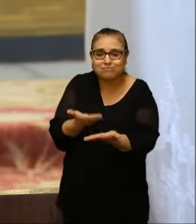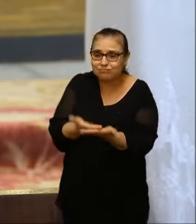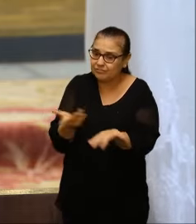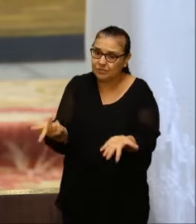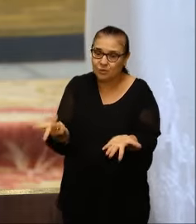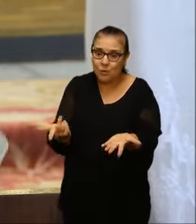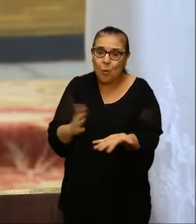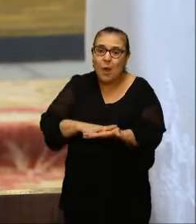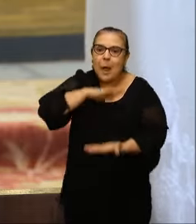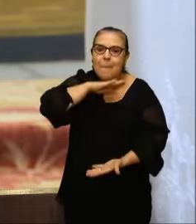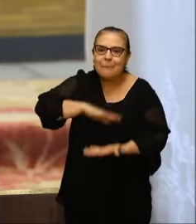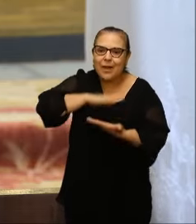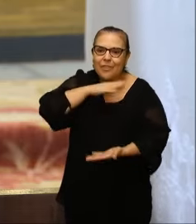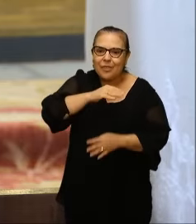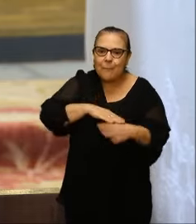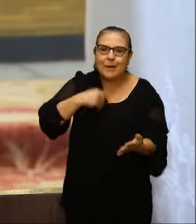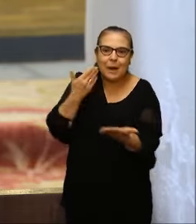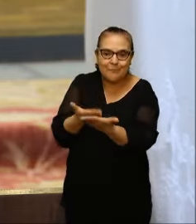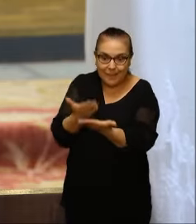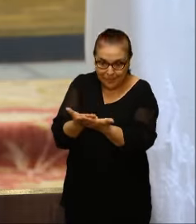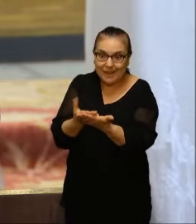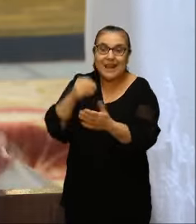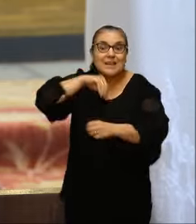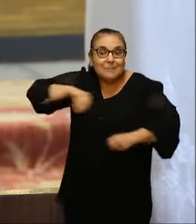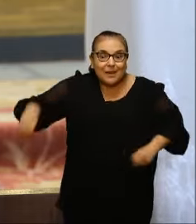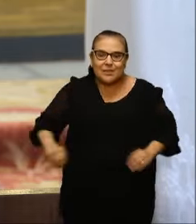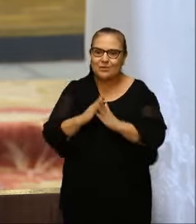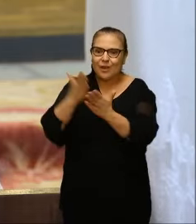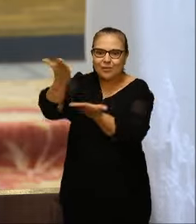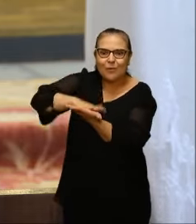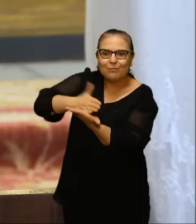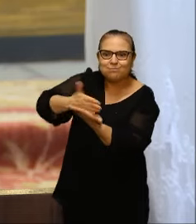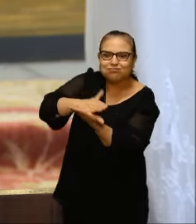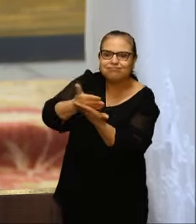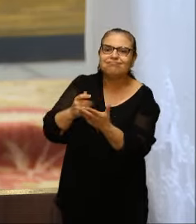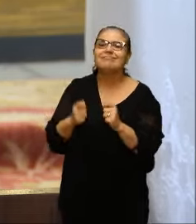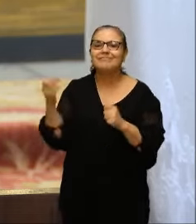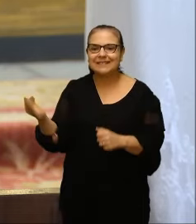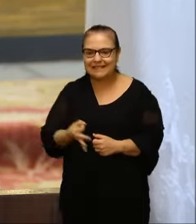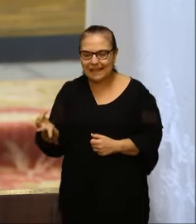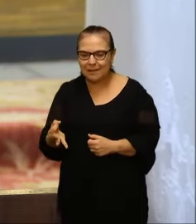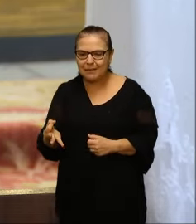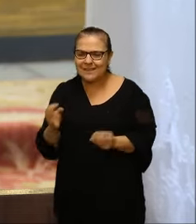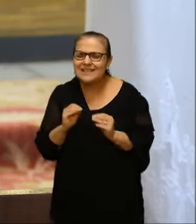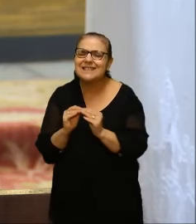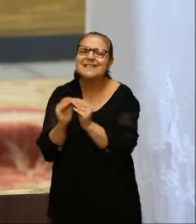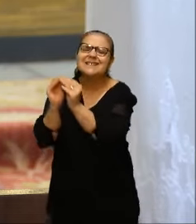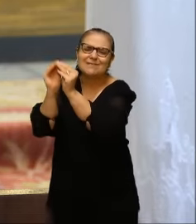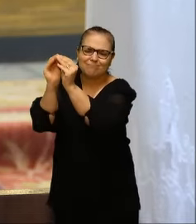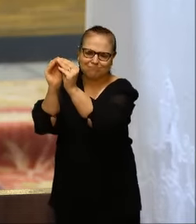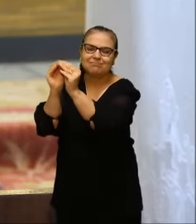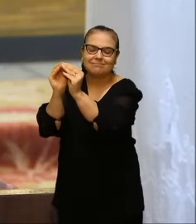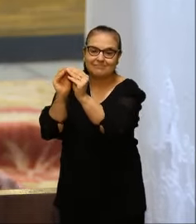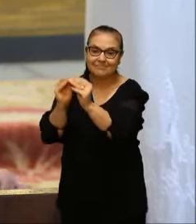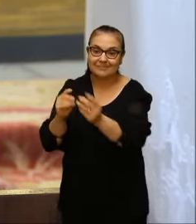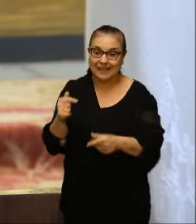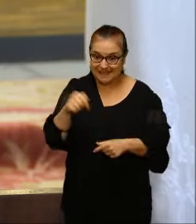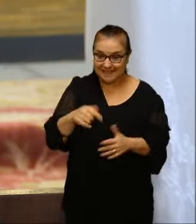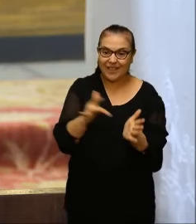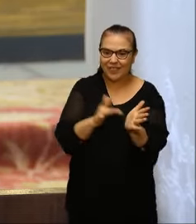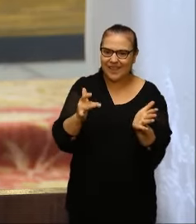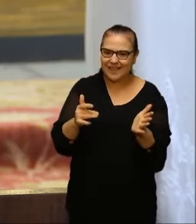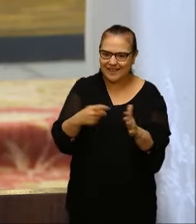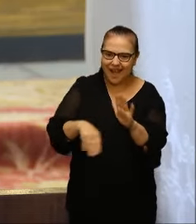capacitado para pedirlas y tienes que decir al Espíritu que interceda por ti siempre y que esté siempre a tu lado. Bien, pues en este día vamos